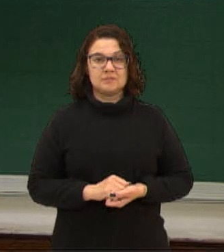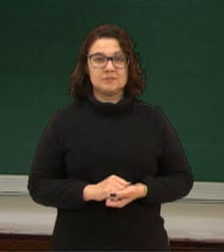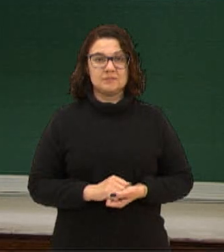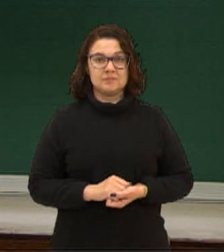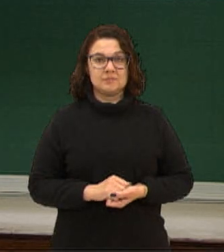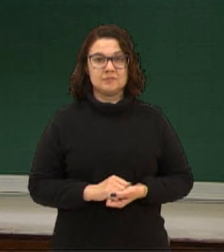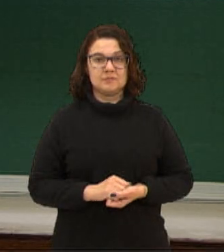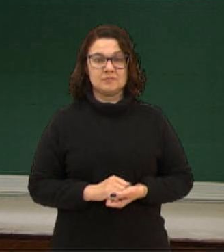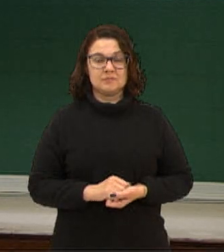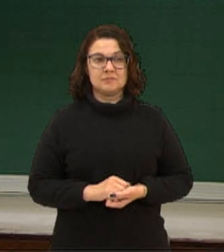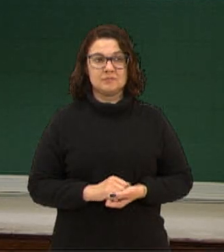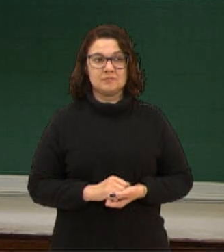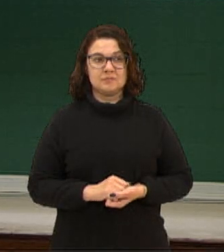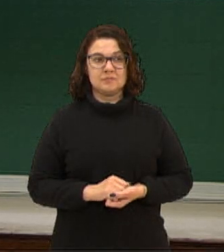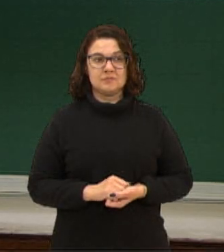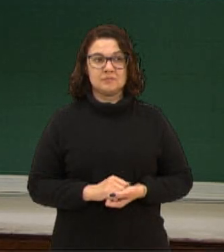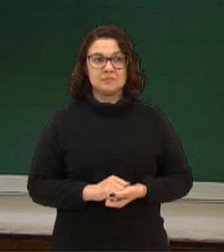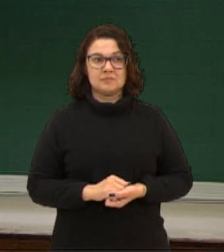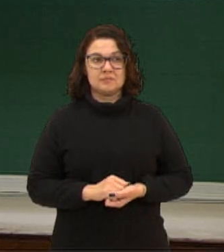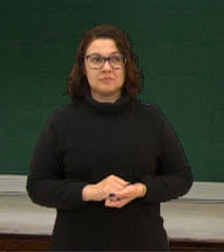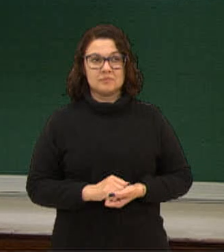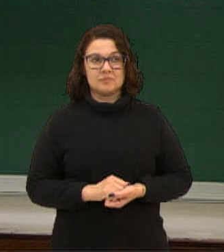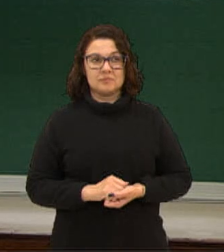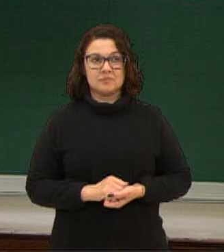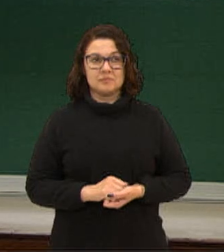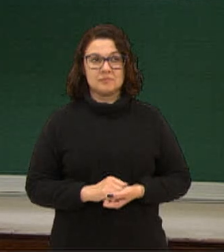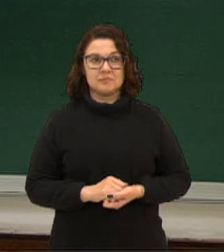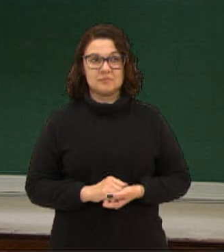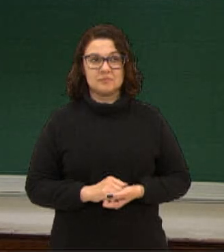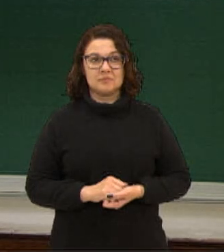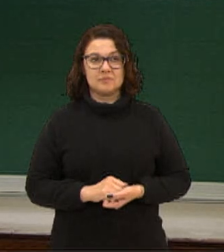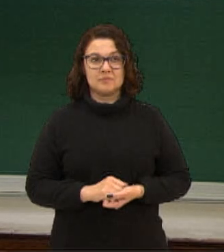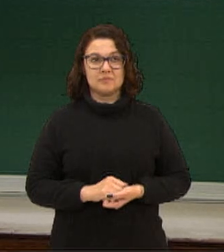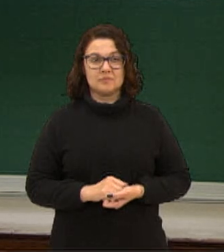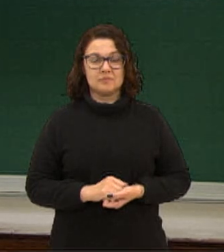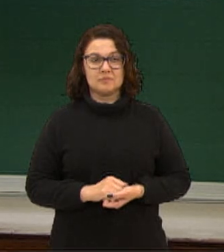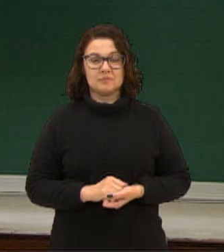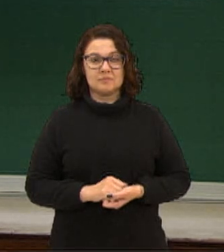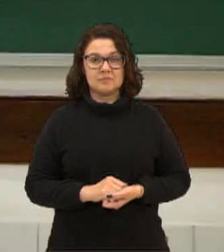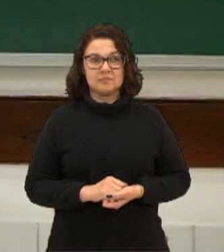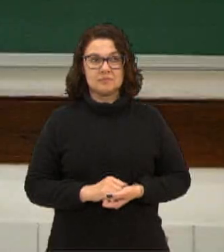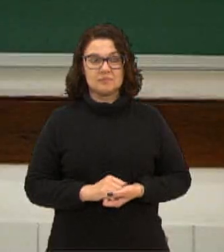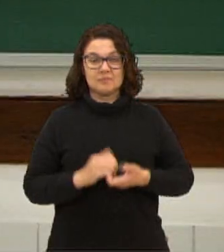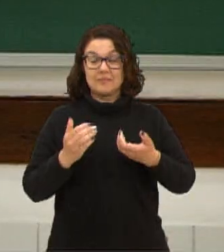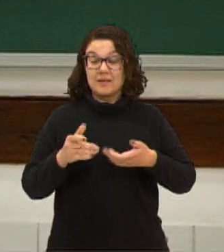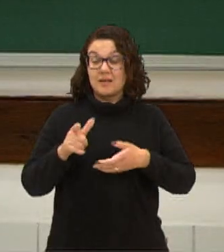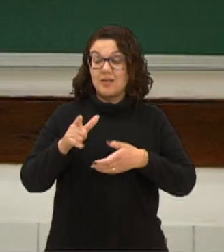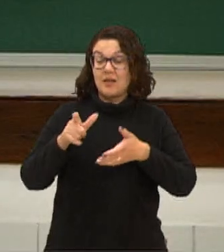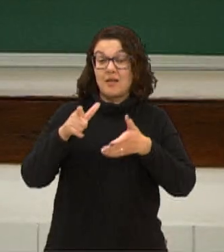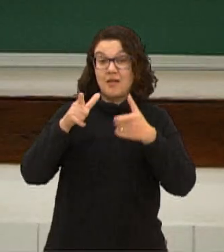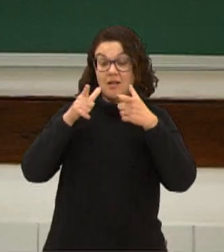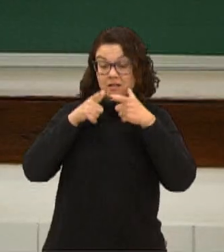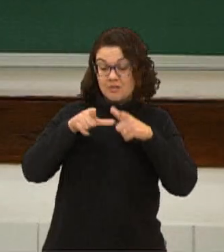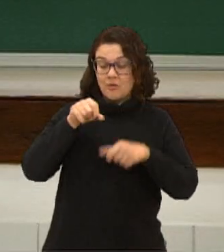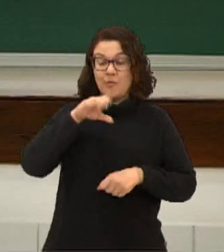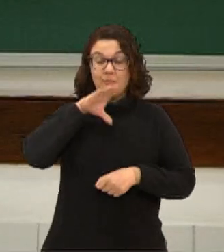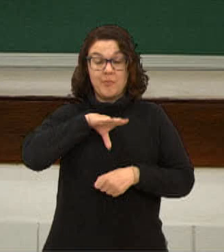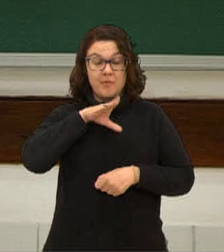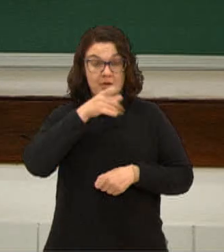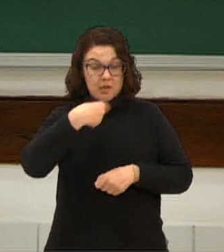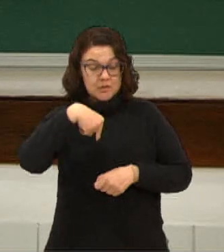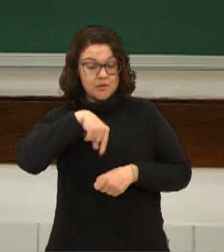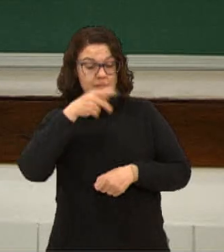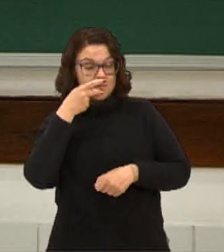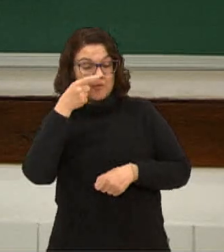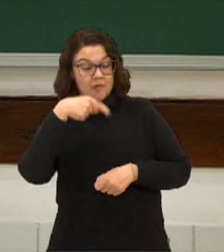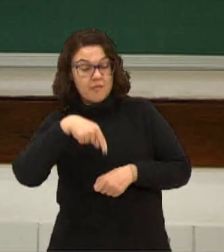la preposición. Vamos a ver el uso de la preposición en y a. Em língua portuguesa, quando nós vamos